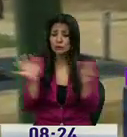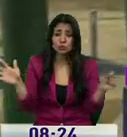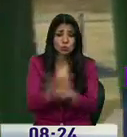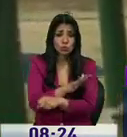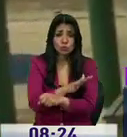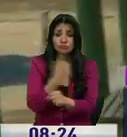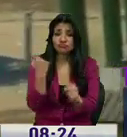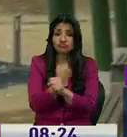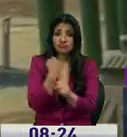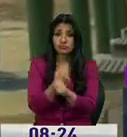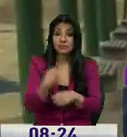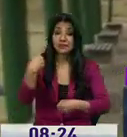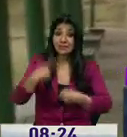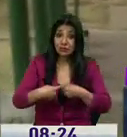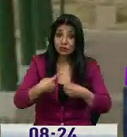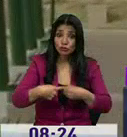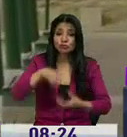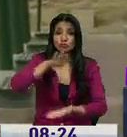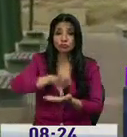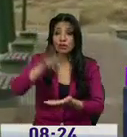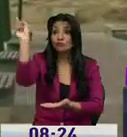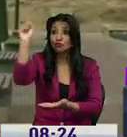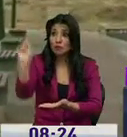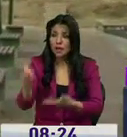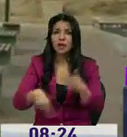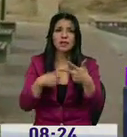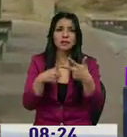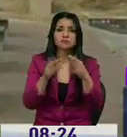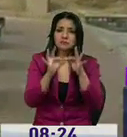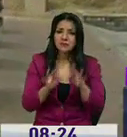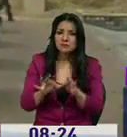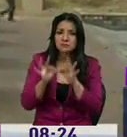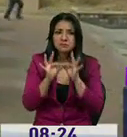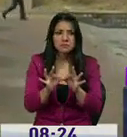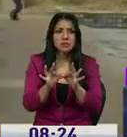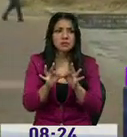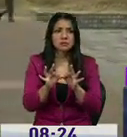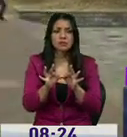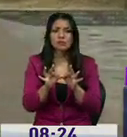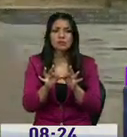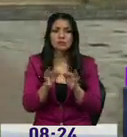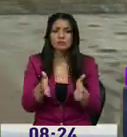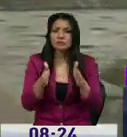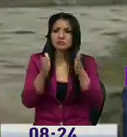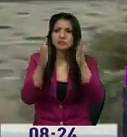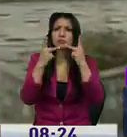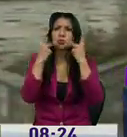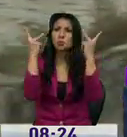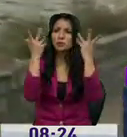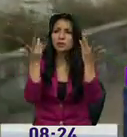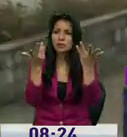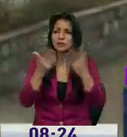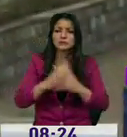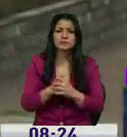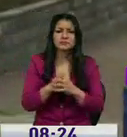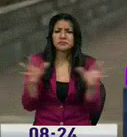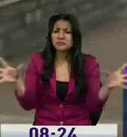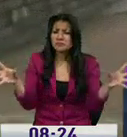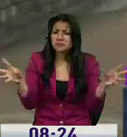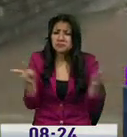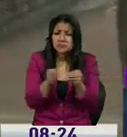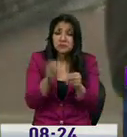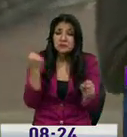de Quito, la ciudad de los murales, dar mantenimiento a la escultura pública contemporánea. Es decir, es